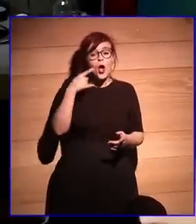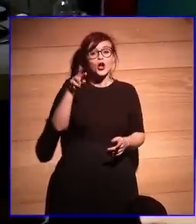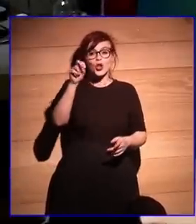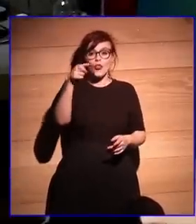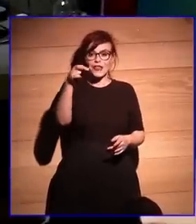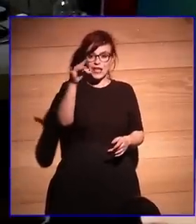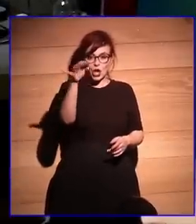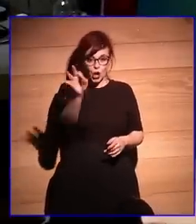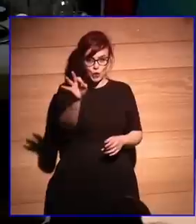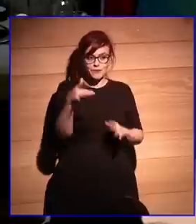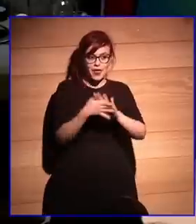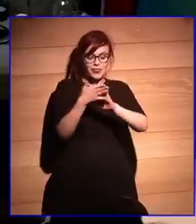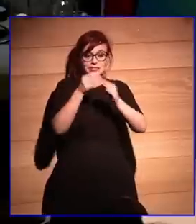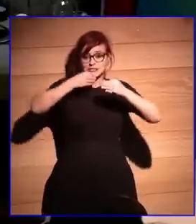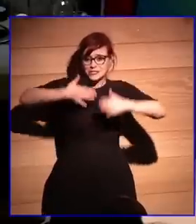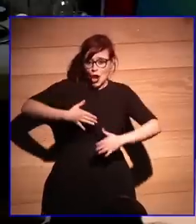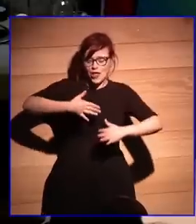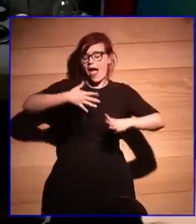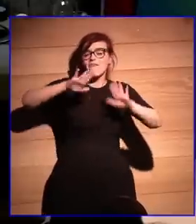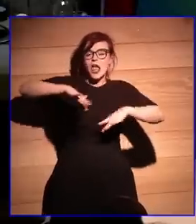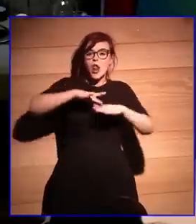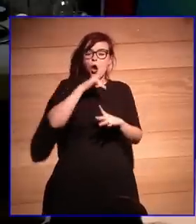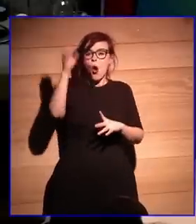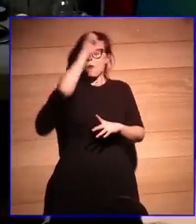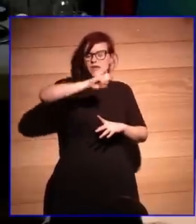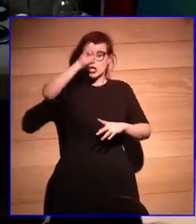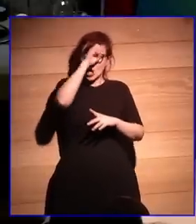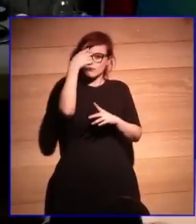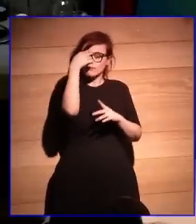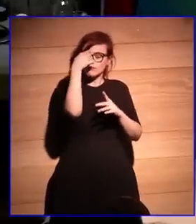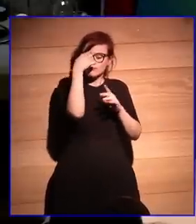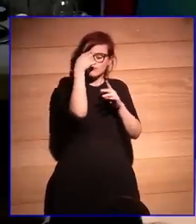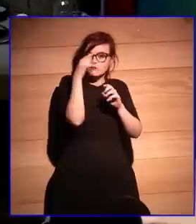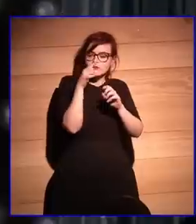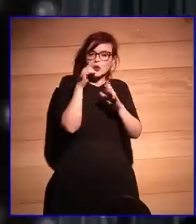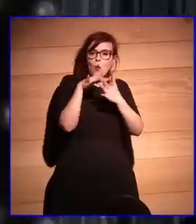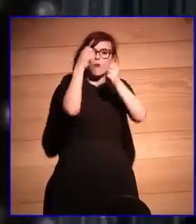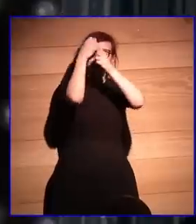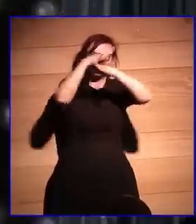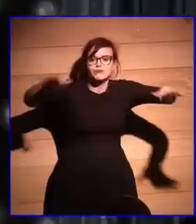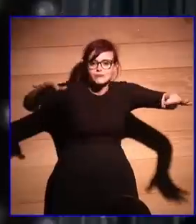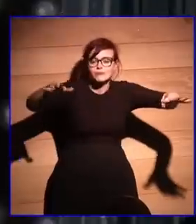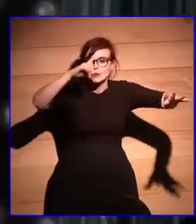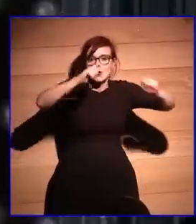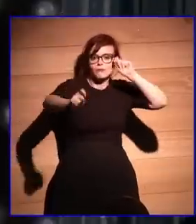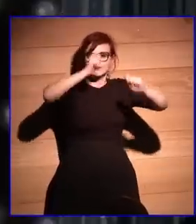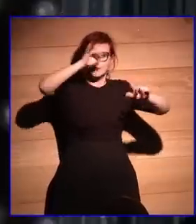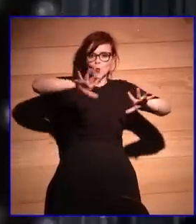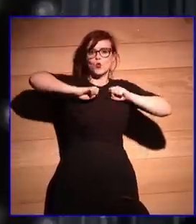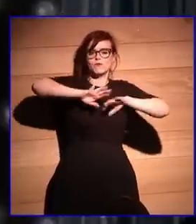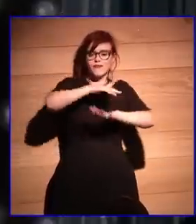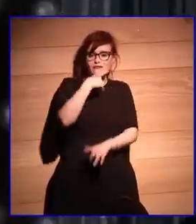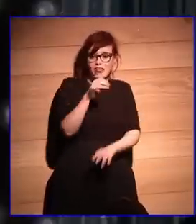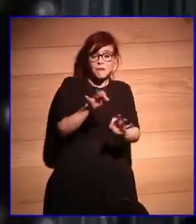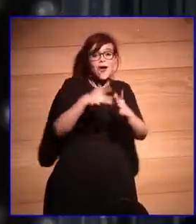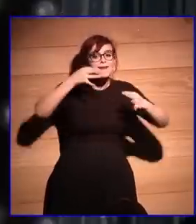Rodrigo sobre que la historia cristaliza opiniones es interesantísimo, porque luego hay que pensar en cómo